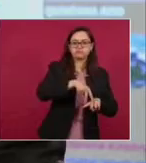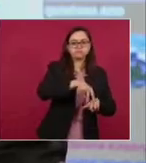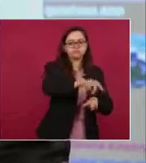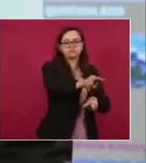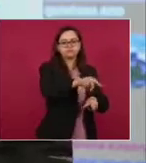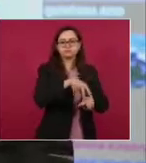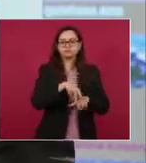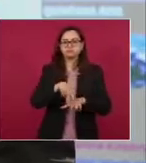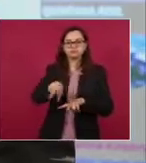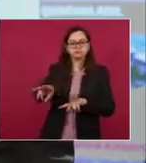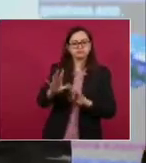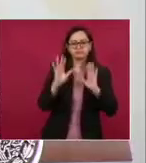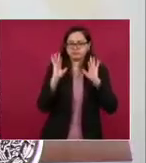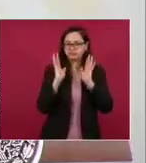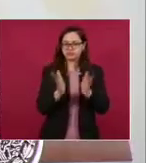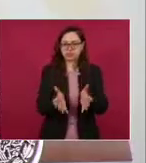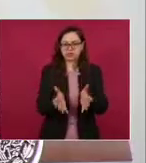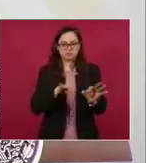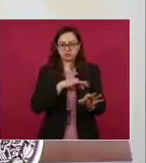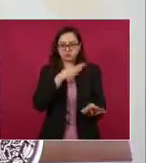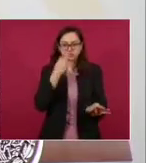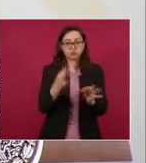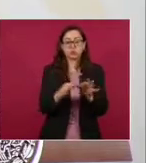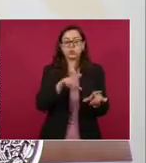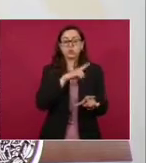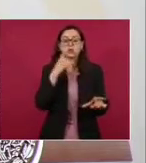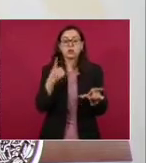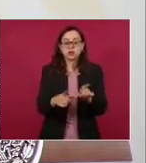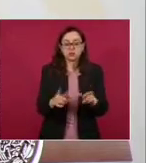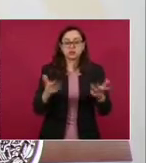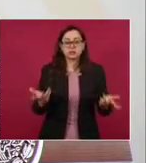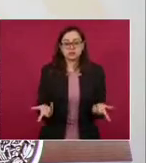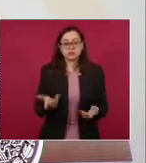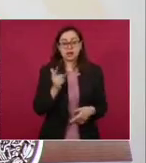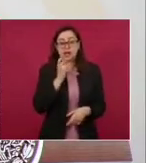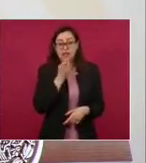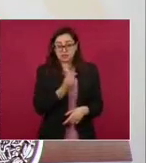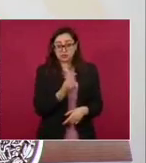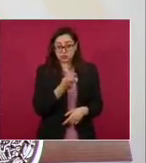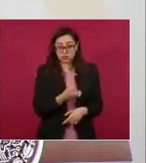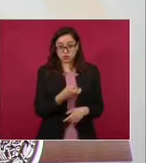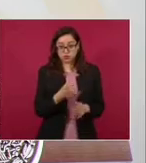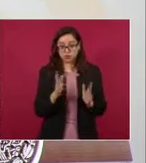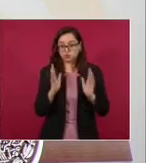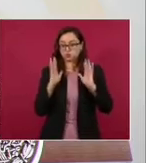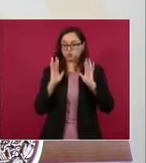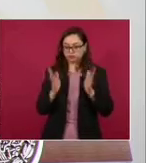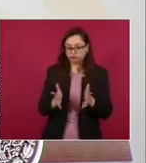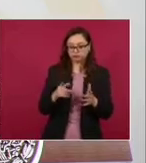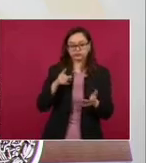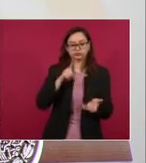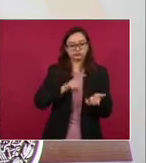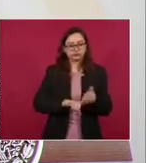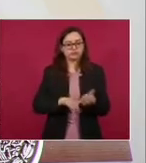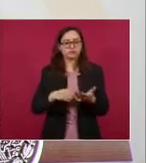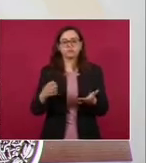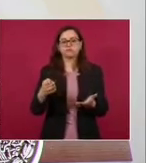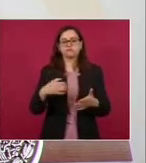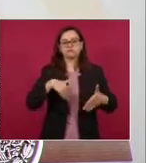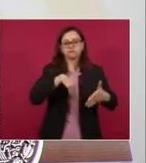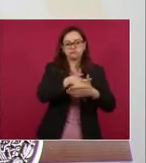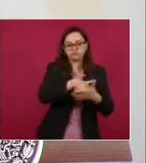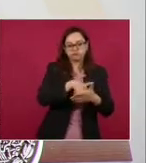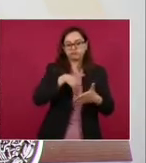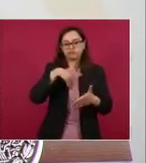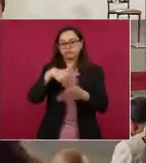ocupamos fundamentalmente de terminar el salvamento por lo que hace a las estaciones, los paraderos y